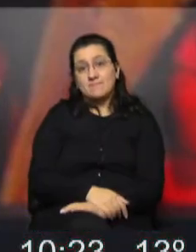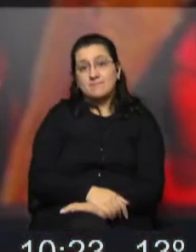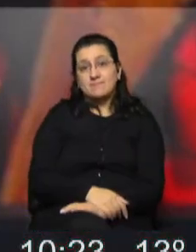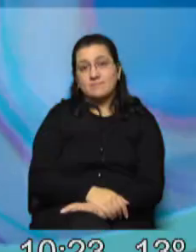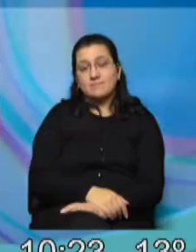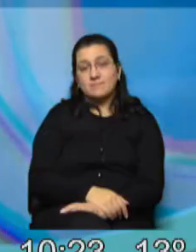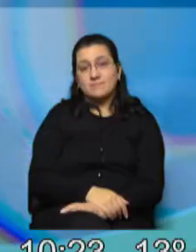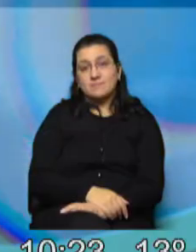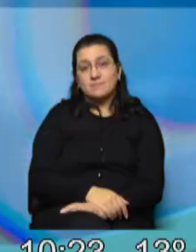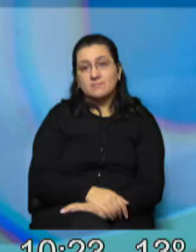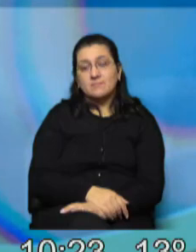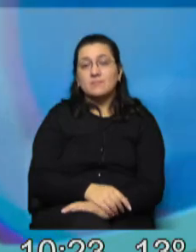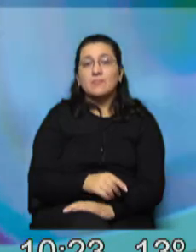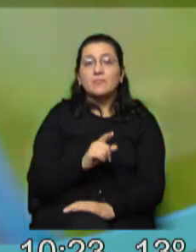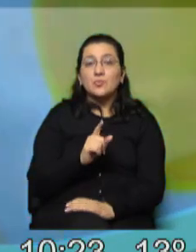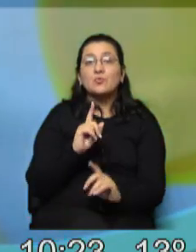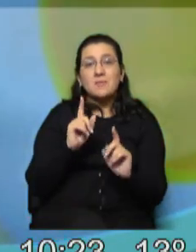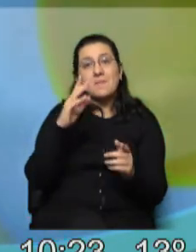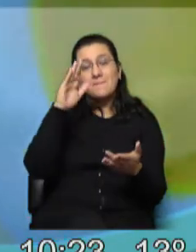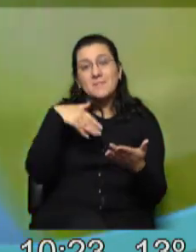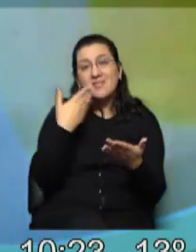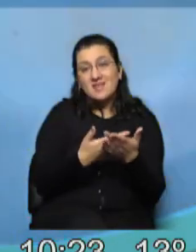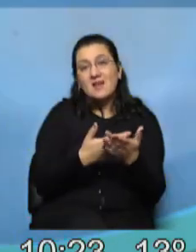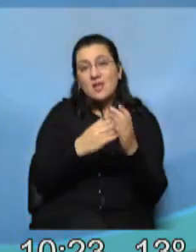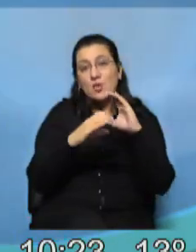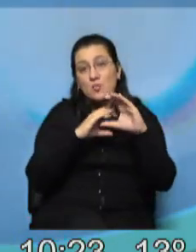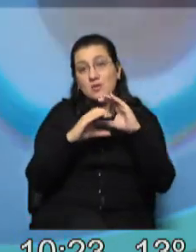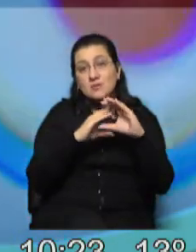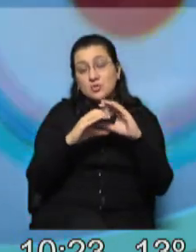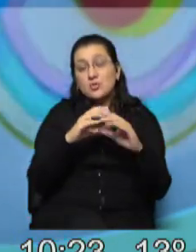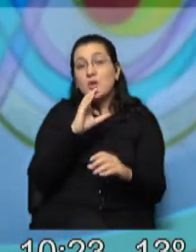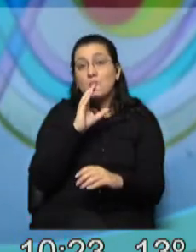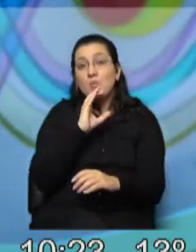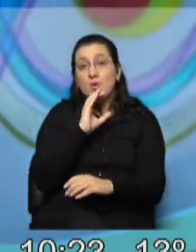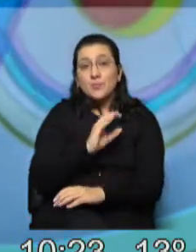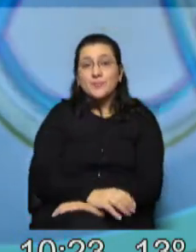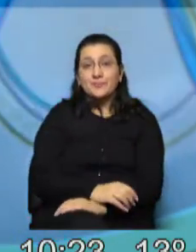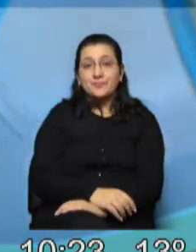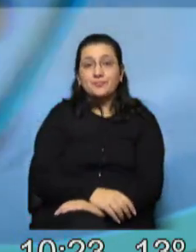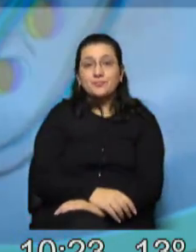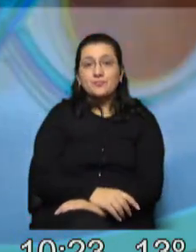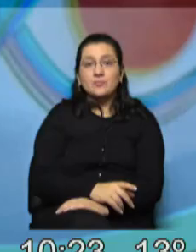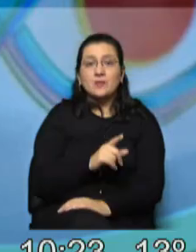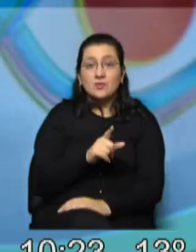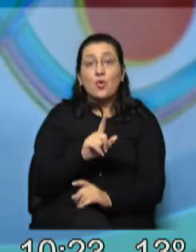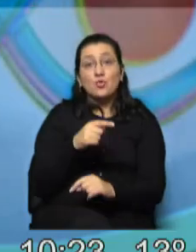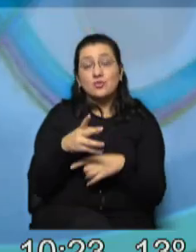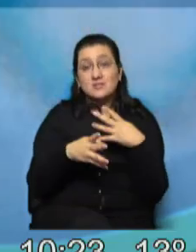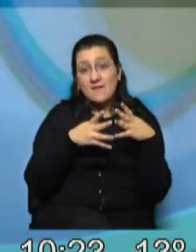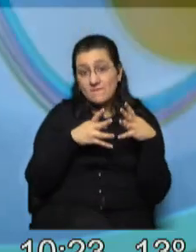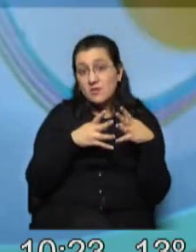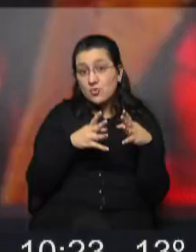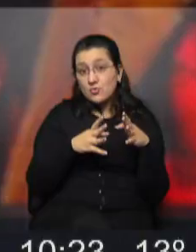Vos también has sabido plantear la comunicación y el humor desde los medios de comunicación. Y es otro desafío, no tiene nada que